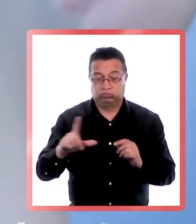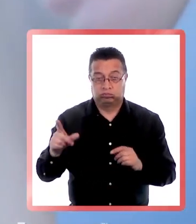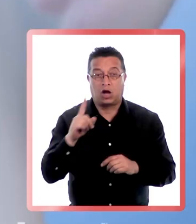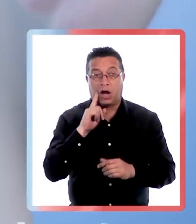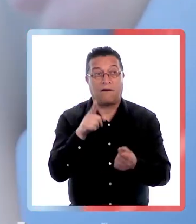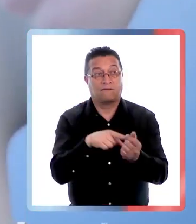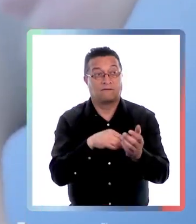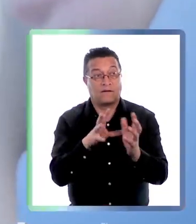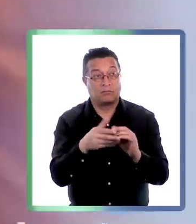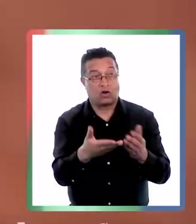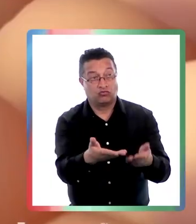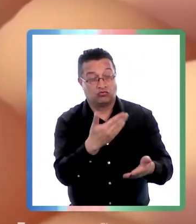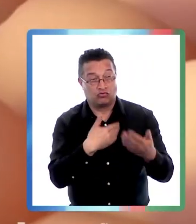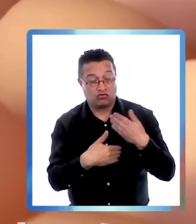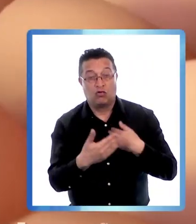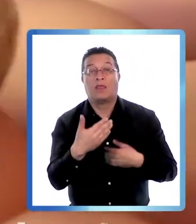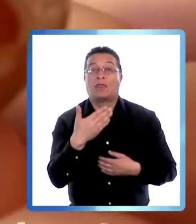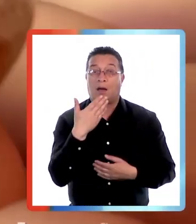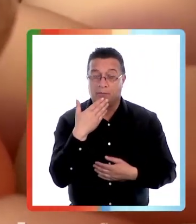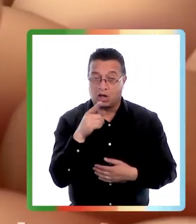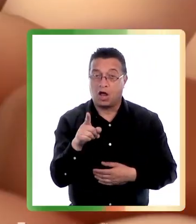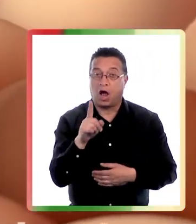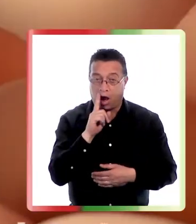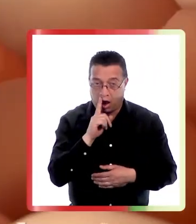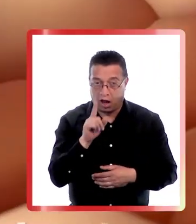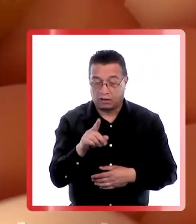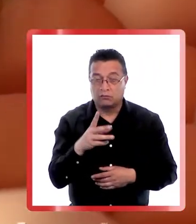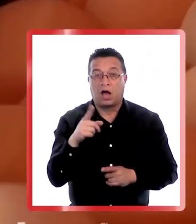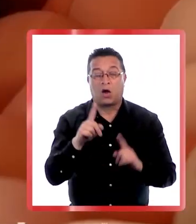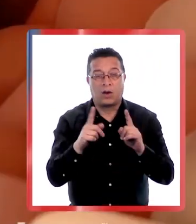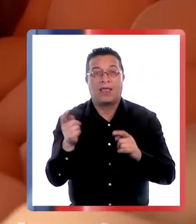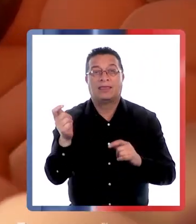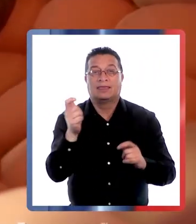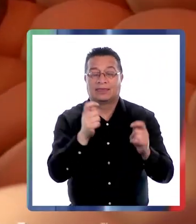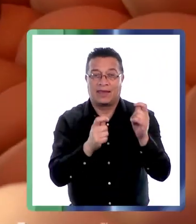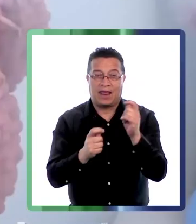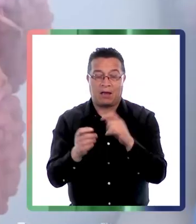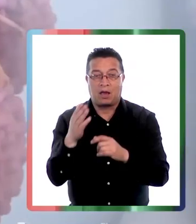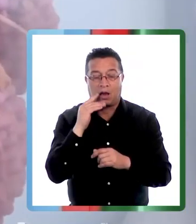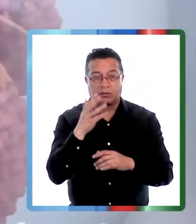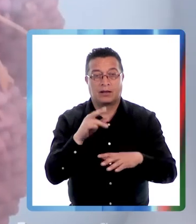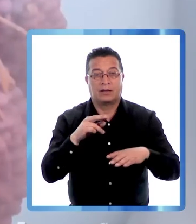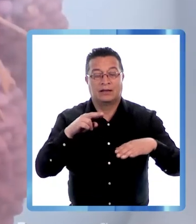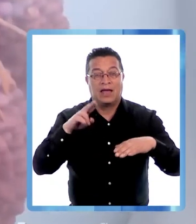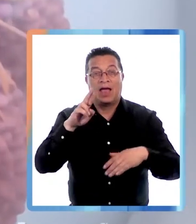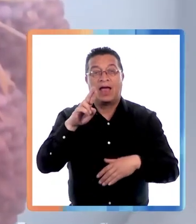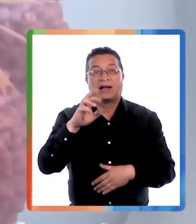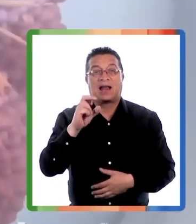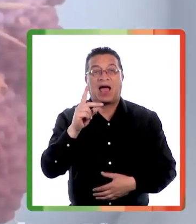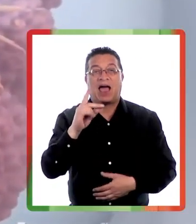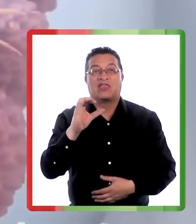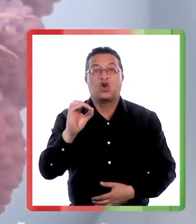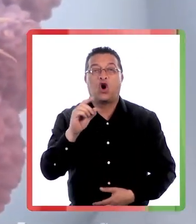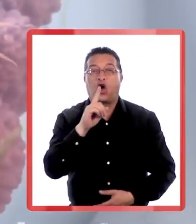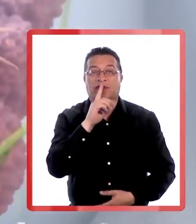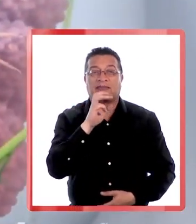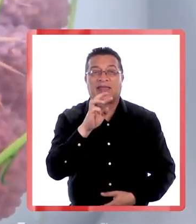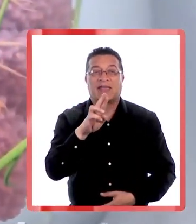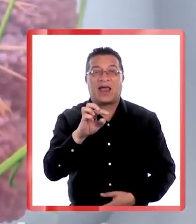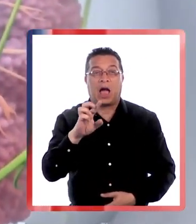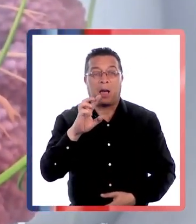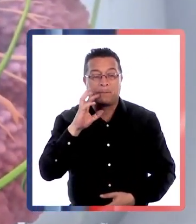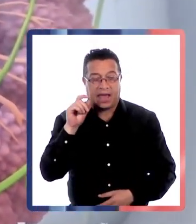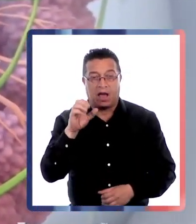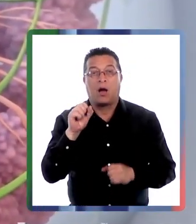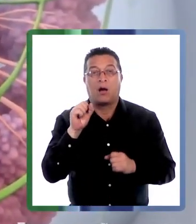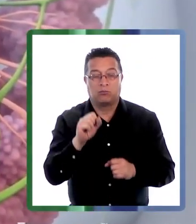Antecedentes familiares también tienen un rol. Cierto tipo de terapias, por ejemplo, haber recibido radioterapia por alguna otra enfermedad